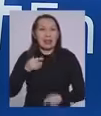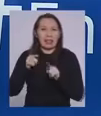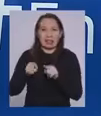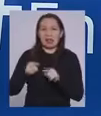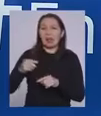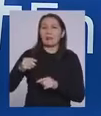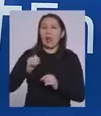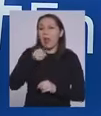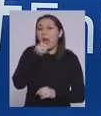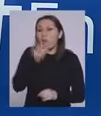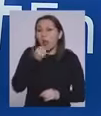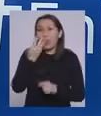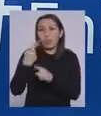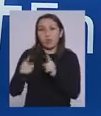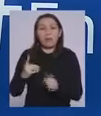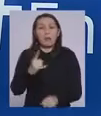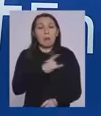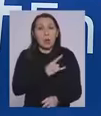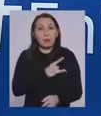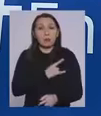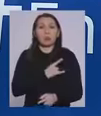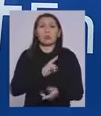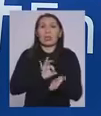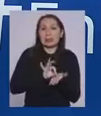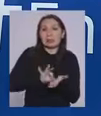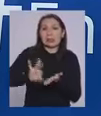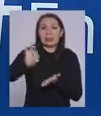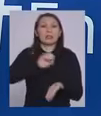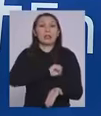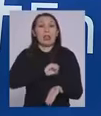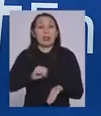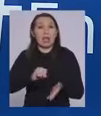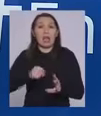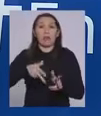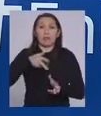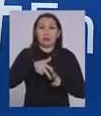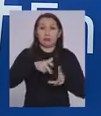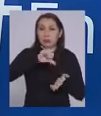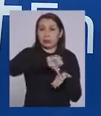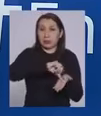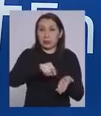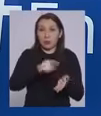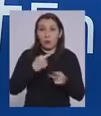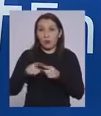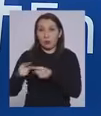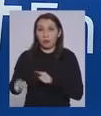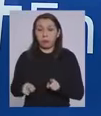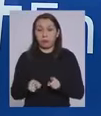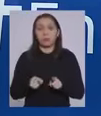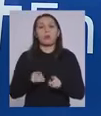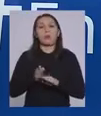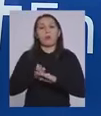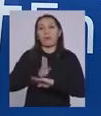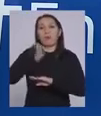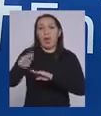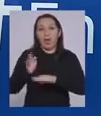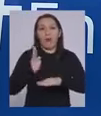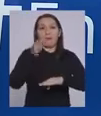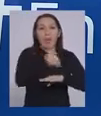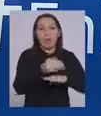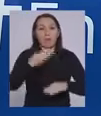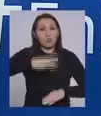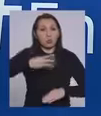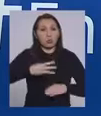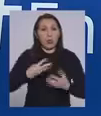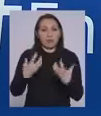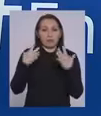como La Florida, Maipú, Cerrillo, Santiago, Estación Central. Ellos están saliendo a los barrios. Hoy día los